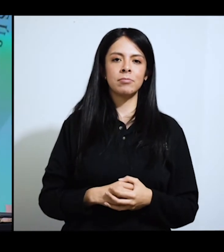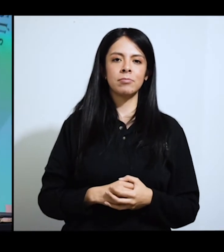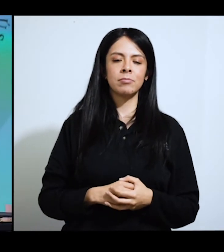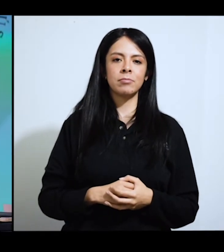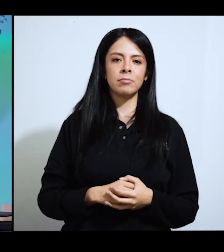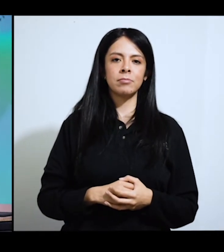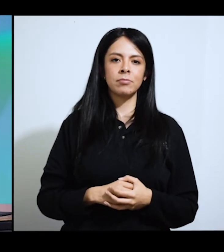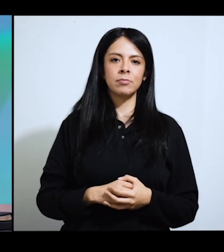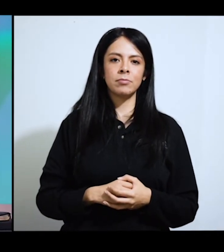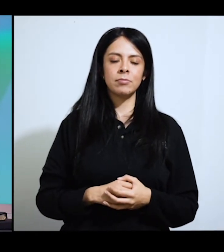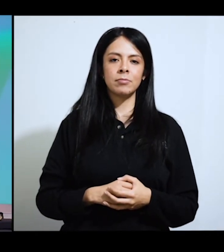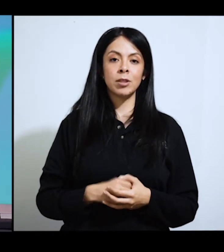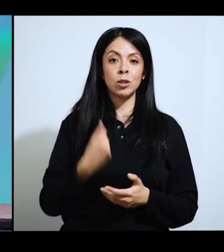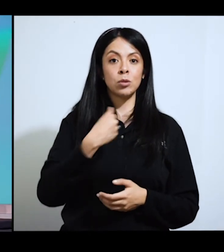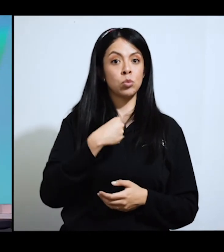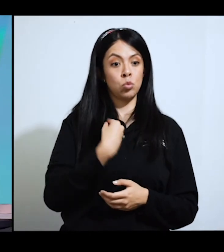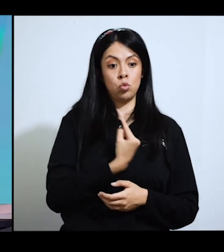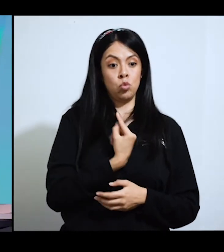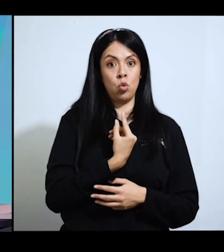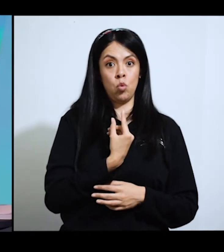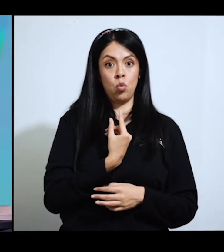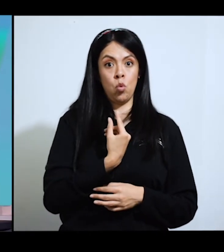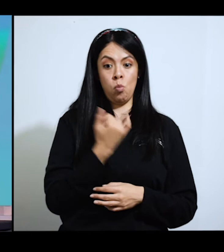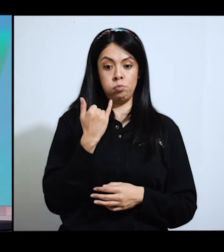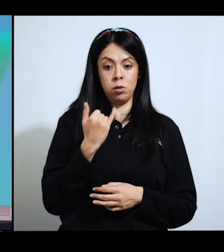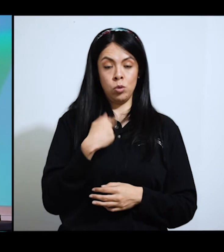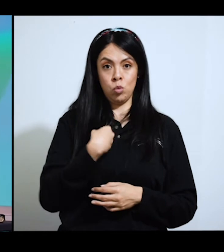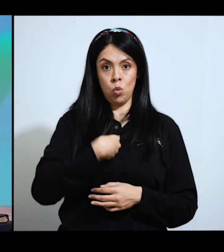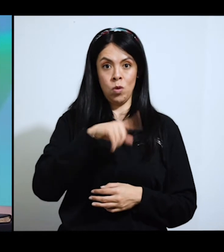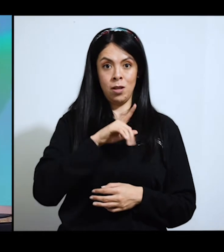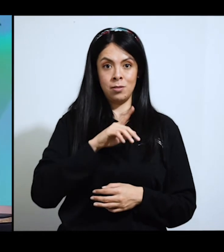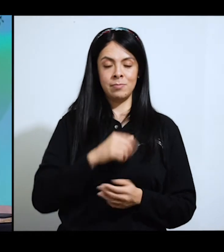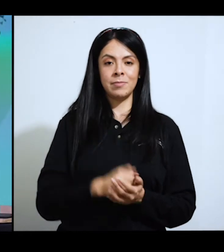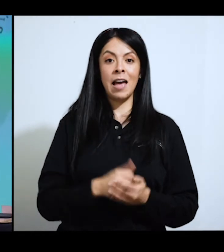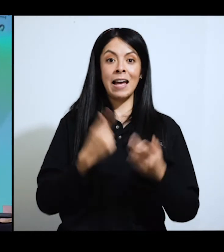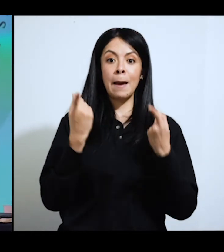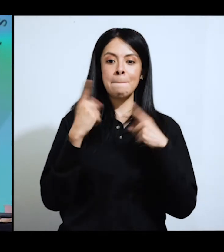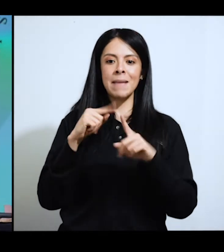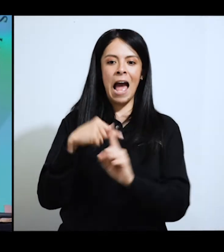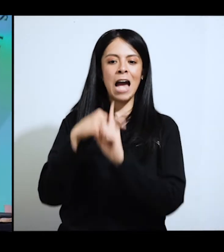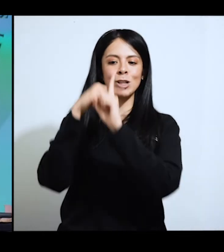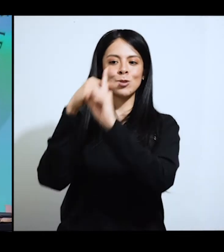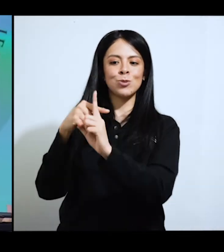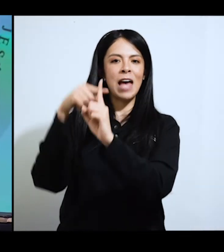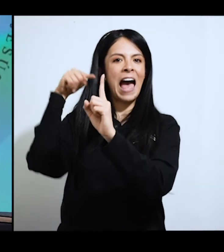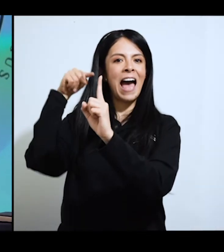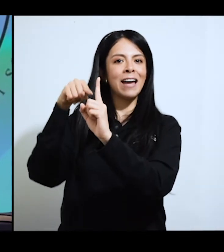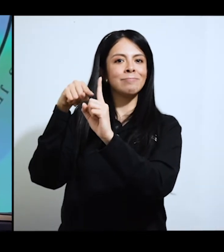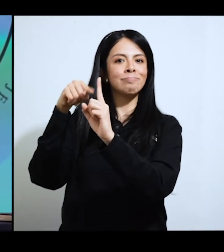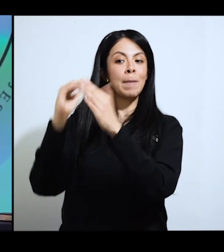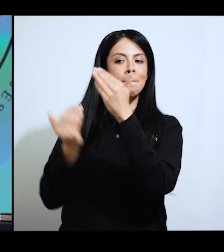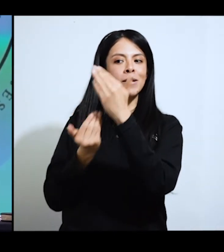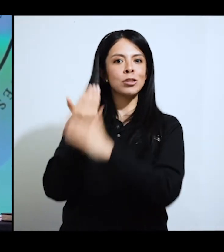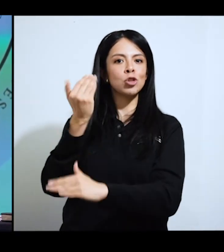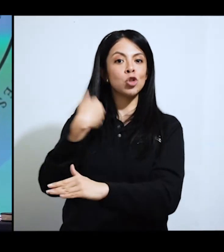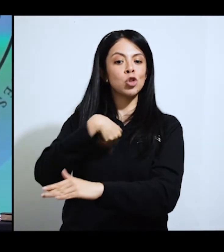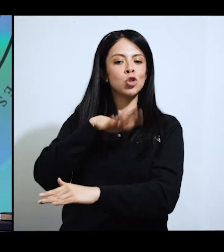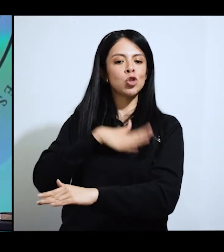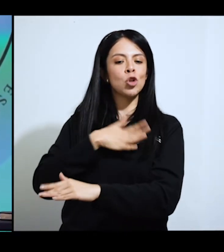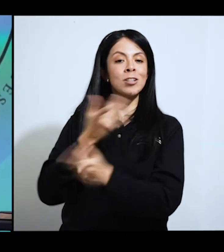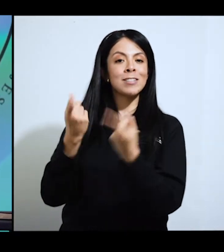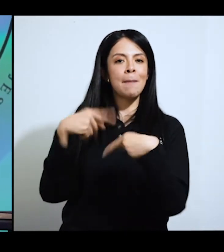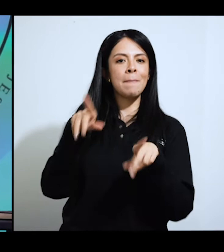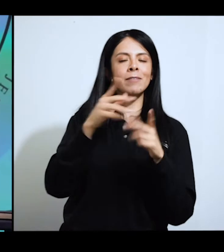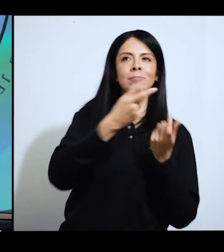eso. A partir de la cruz, nosotros ahora estamos sentados con Cristo en